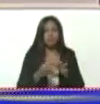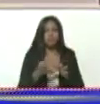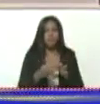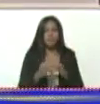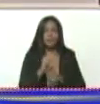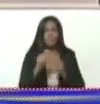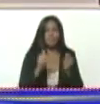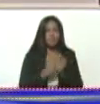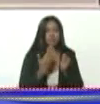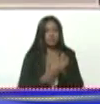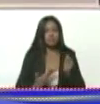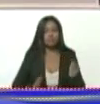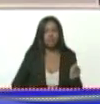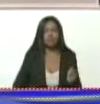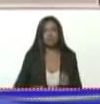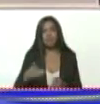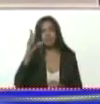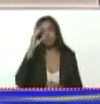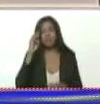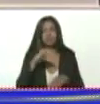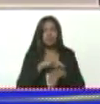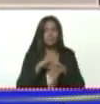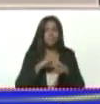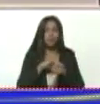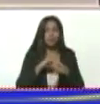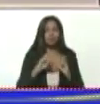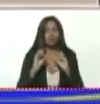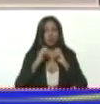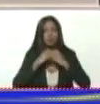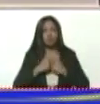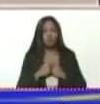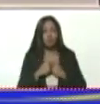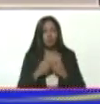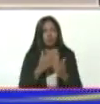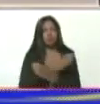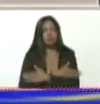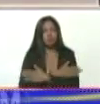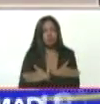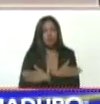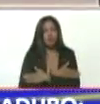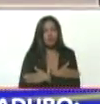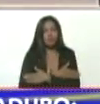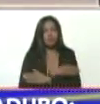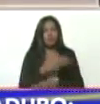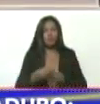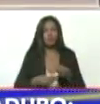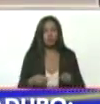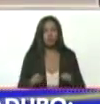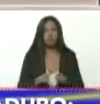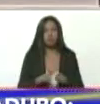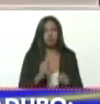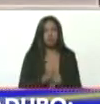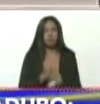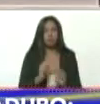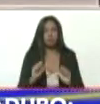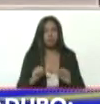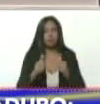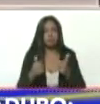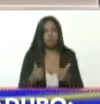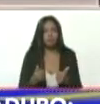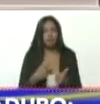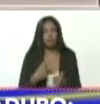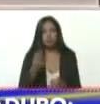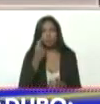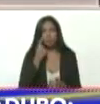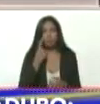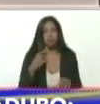ejecutiva, ministro Aristóbulo Isturiz, felicidades por ese arranque que hoy tuvieron tempranito. Yo estuve pendiente